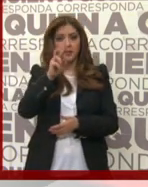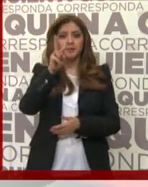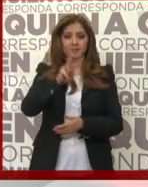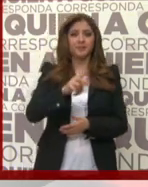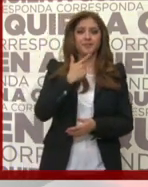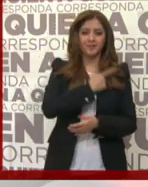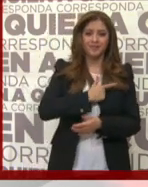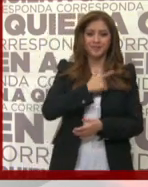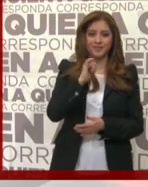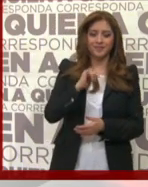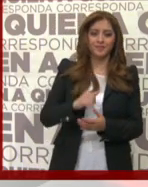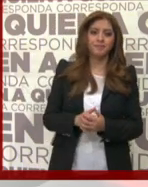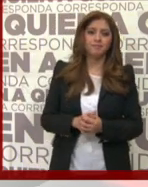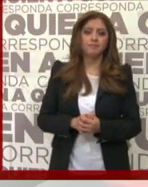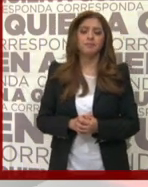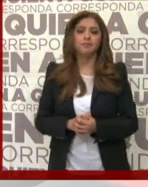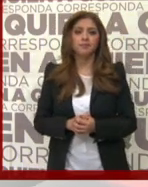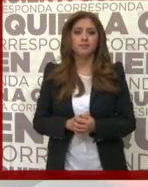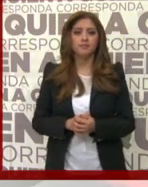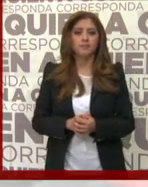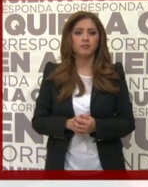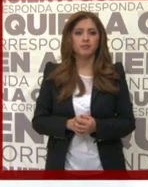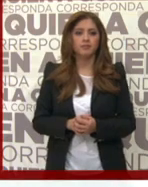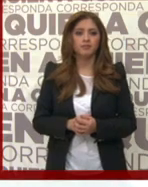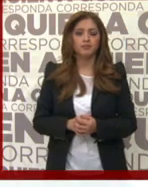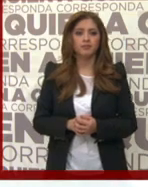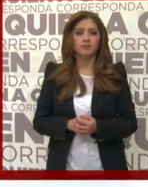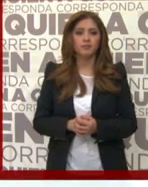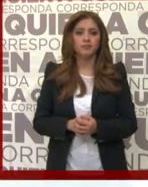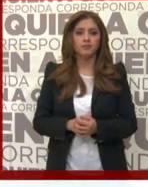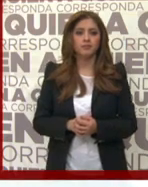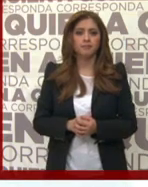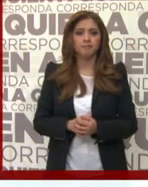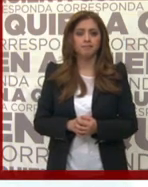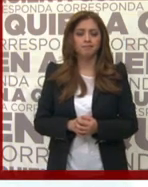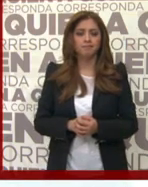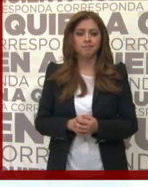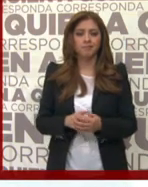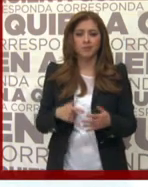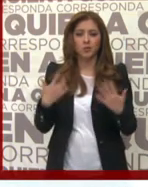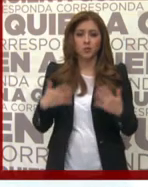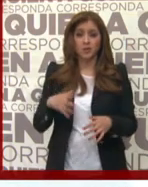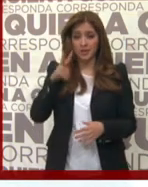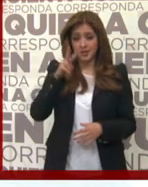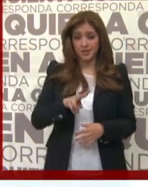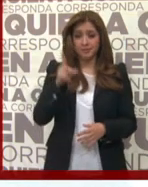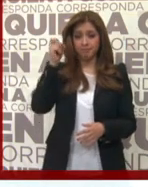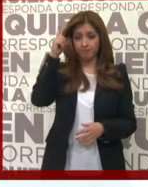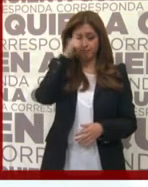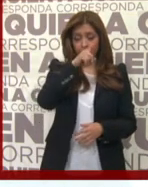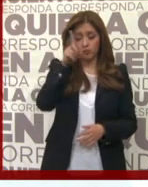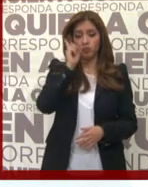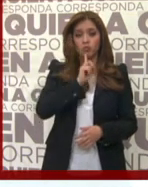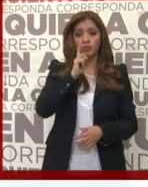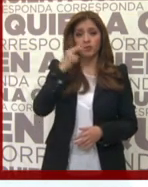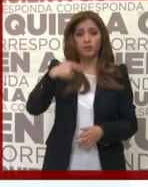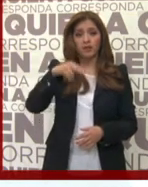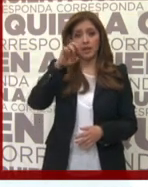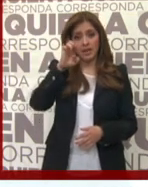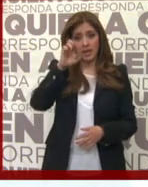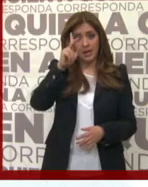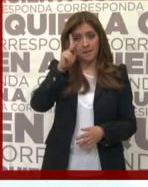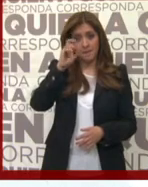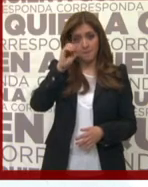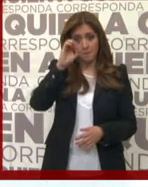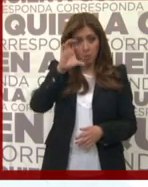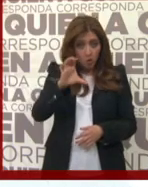gusto, señor. En alianza. Wow, qué cosa, ¿eh? muy difícil la situación de esta mujer. El EPOC, pues es